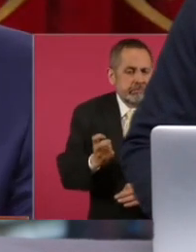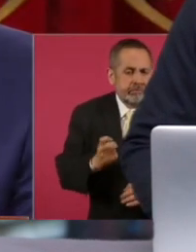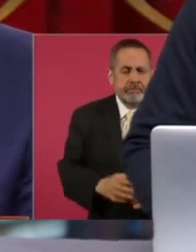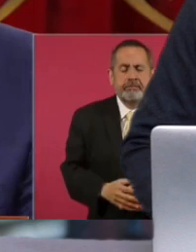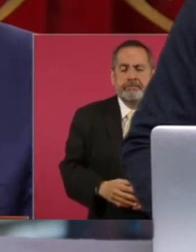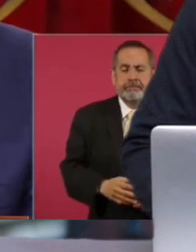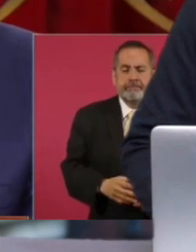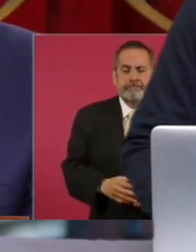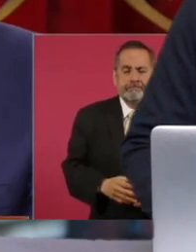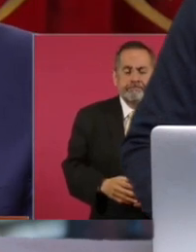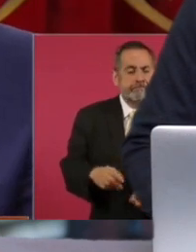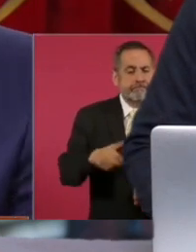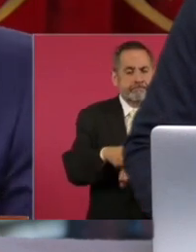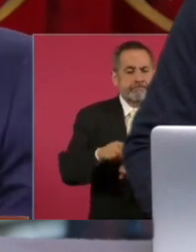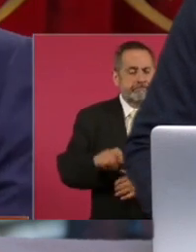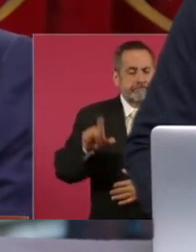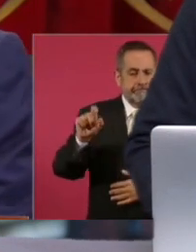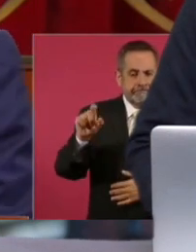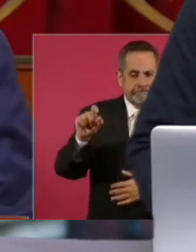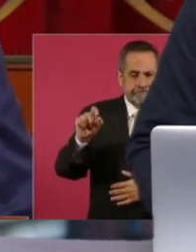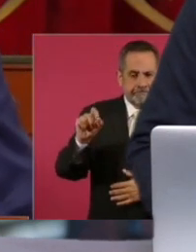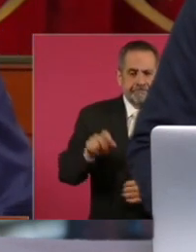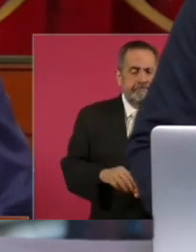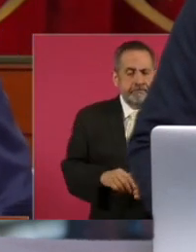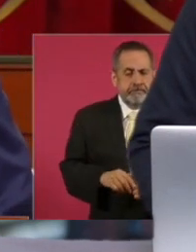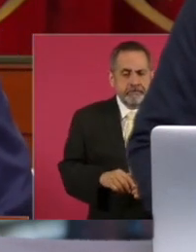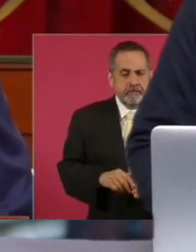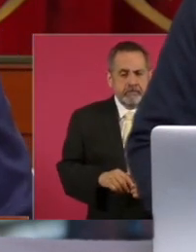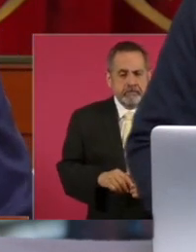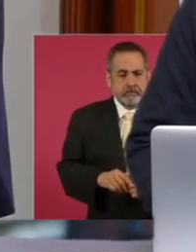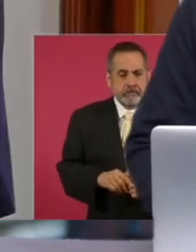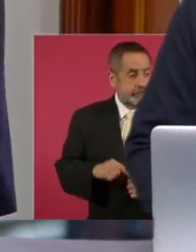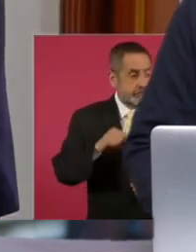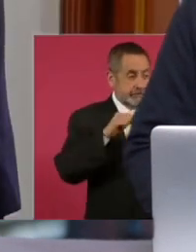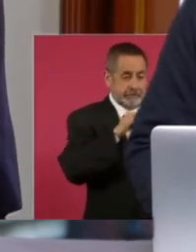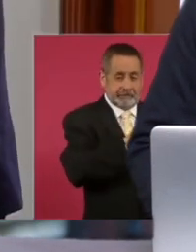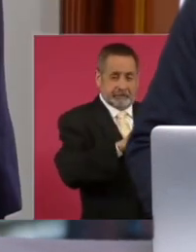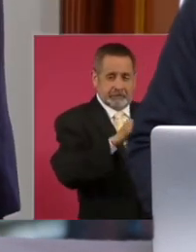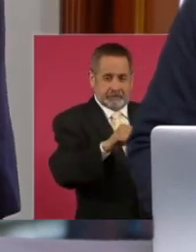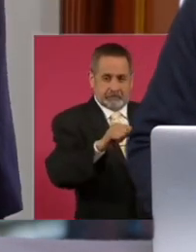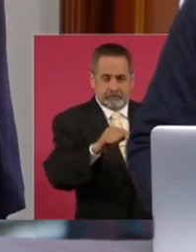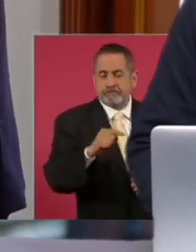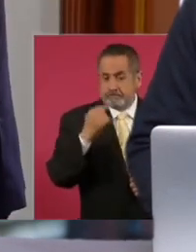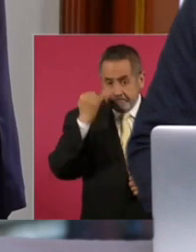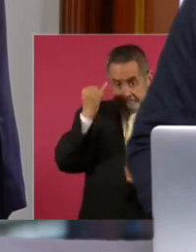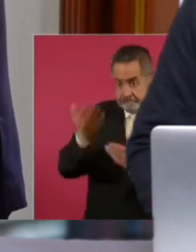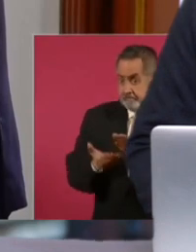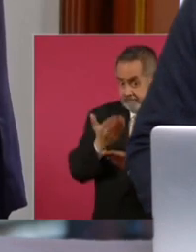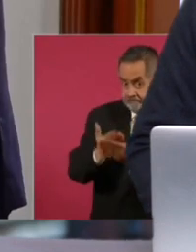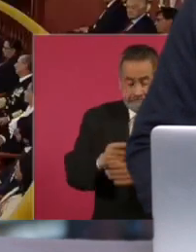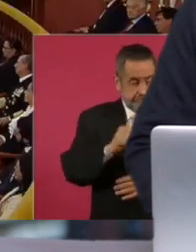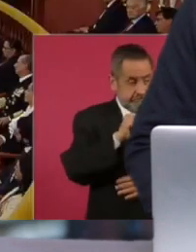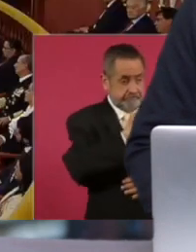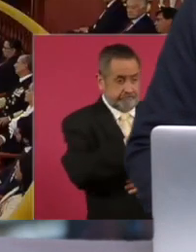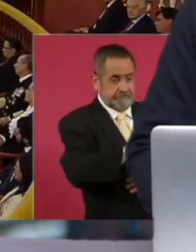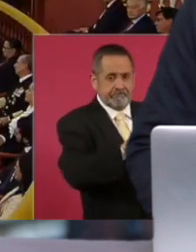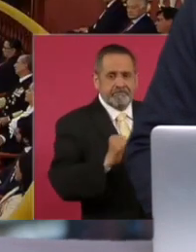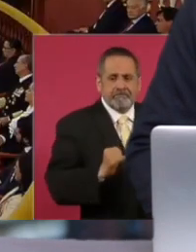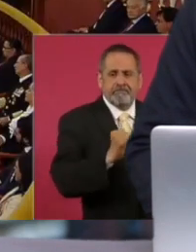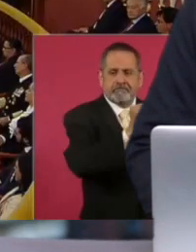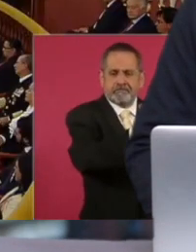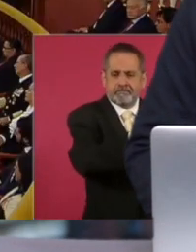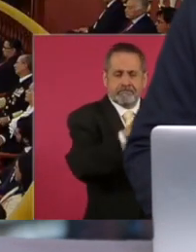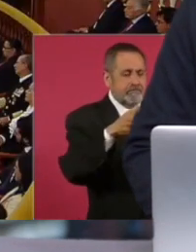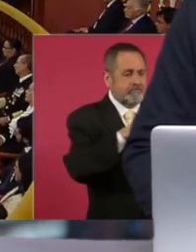propuestas buscan hacer cambios en el sistema de pensiones la administración pública la seguridad pública el poder